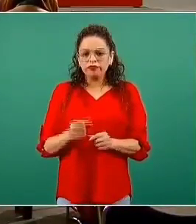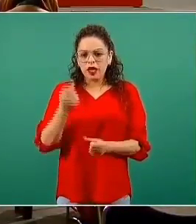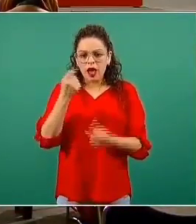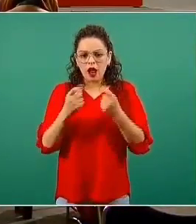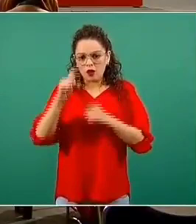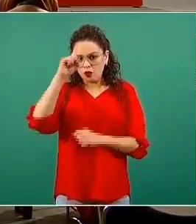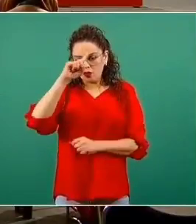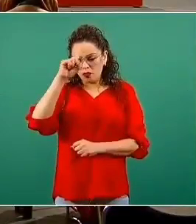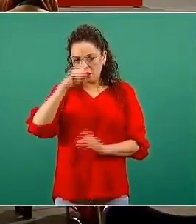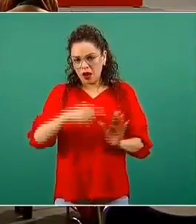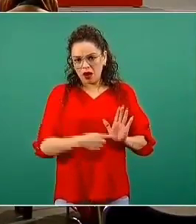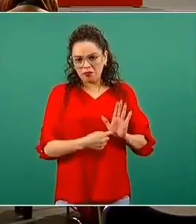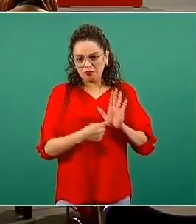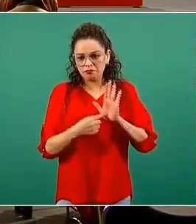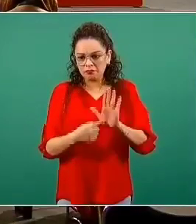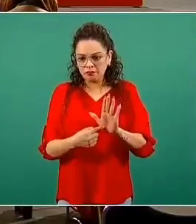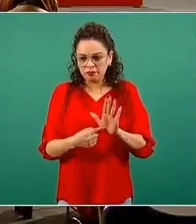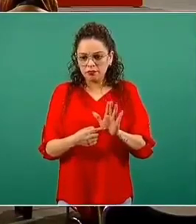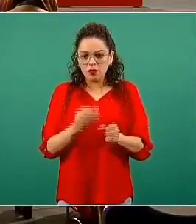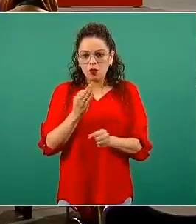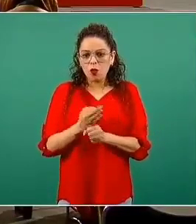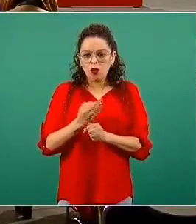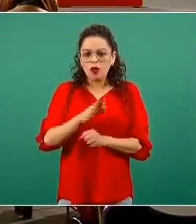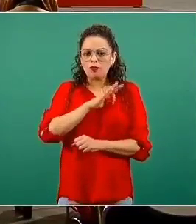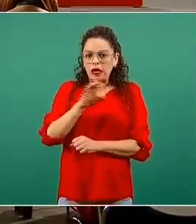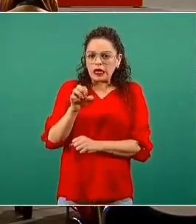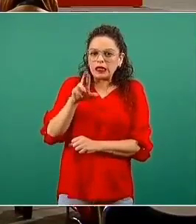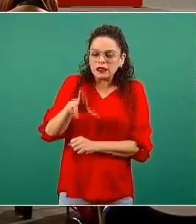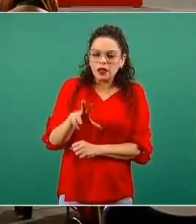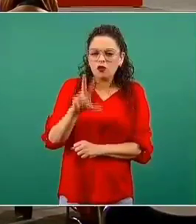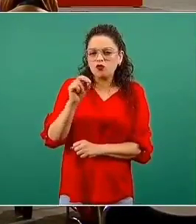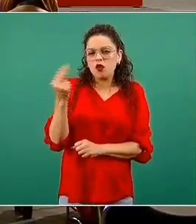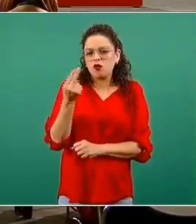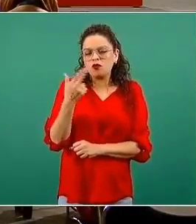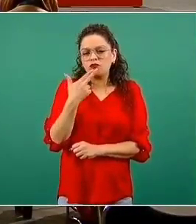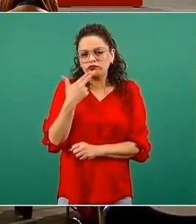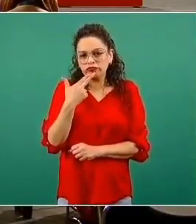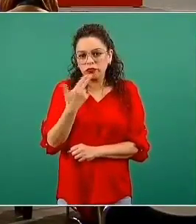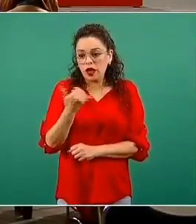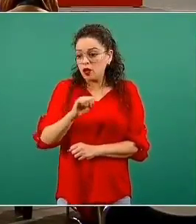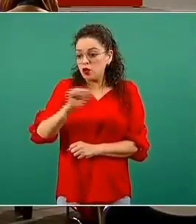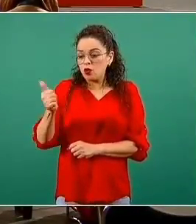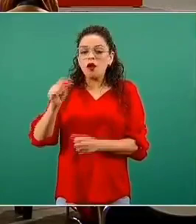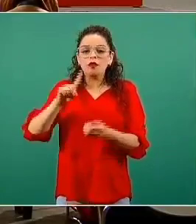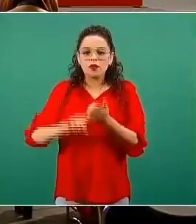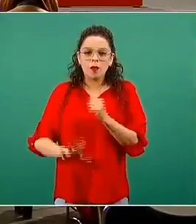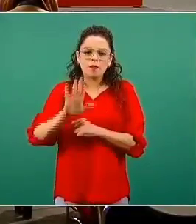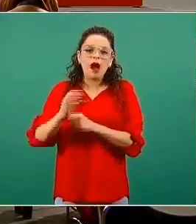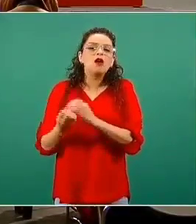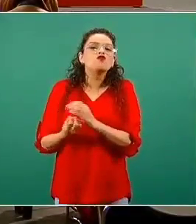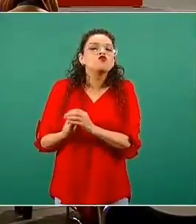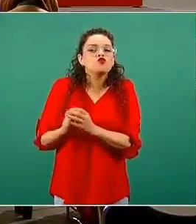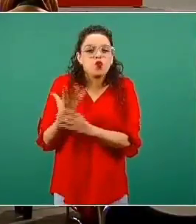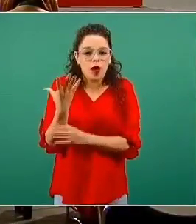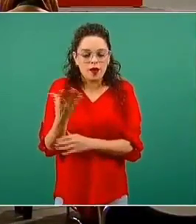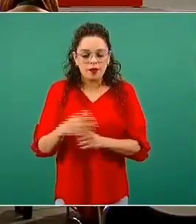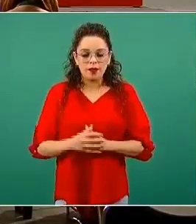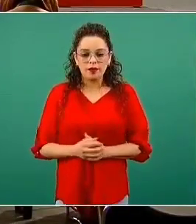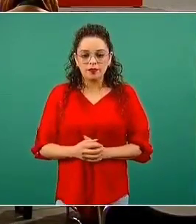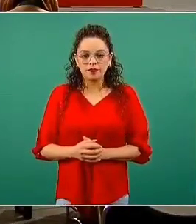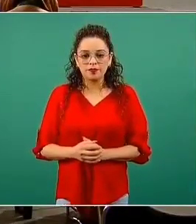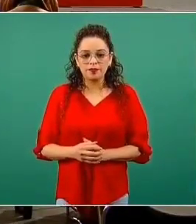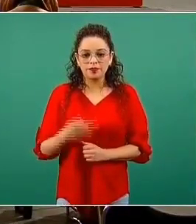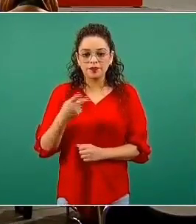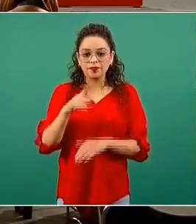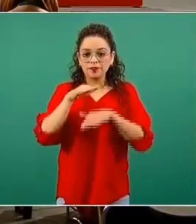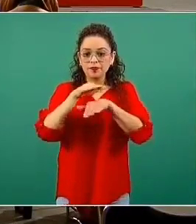de las cuales pueden ya no ser tan pertinentes y otras que surgen como nuevas. Pero en relación a las